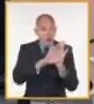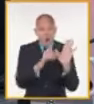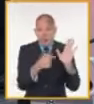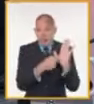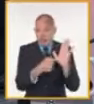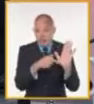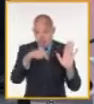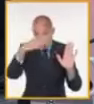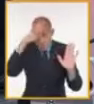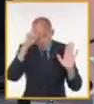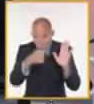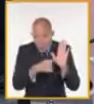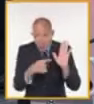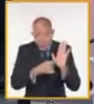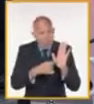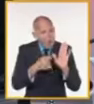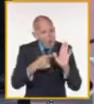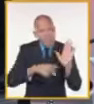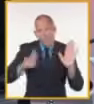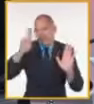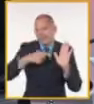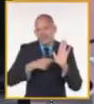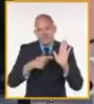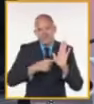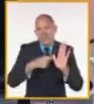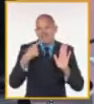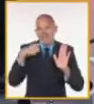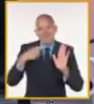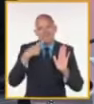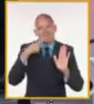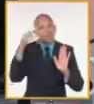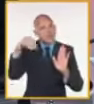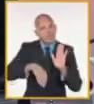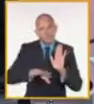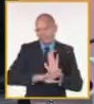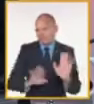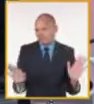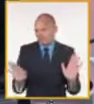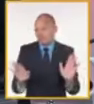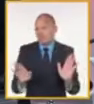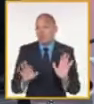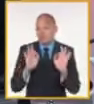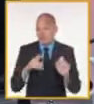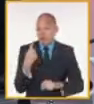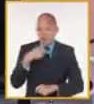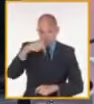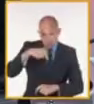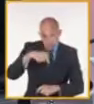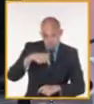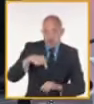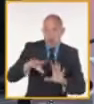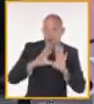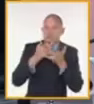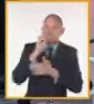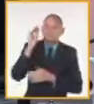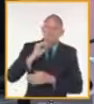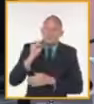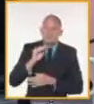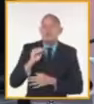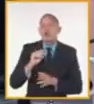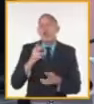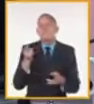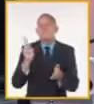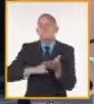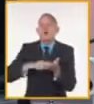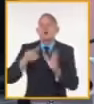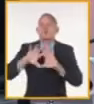país apoya la cooperación multilateral y bilateral para enfrentar al terrorismo internacional y es estado parte de todos